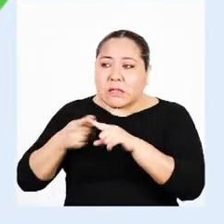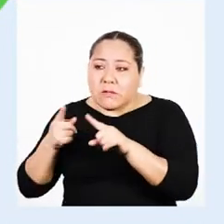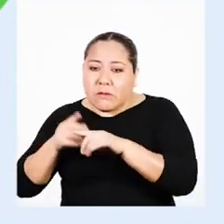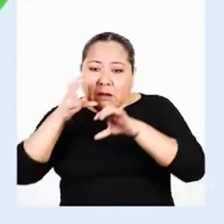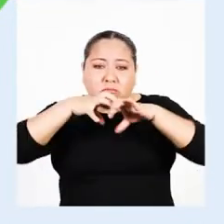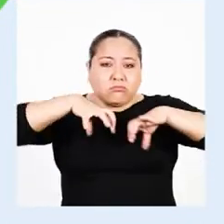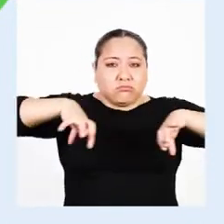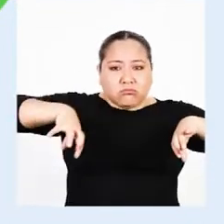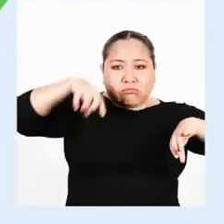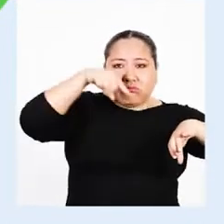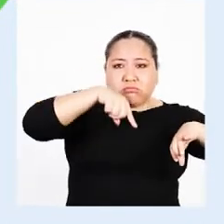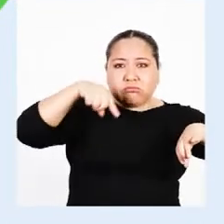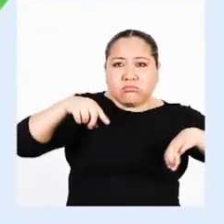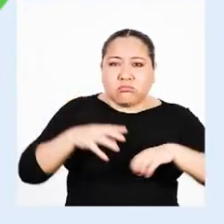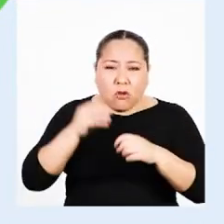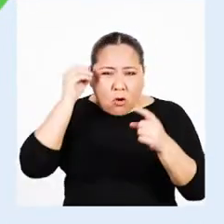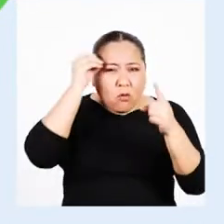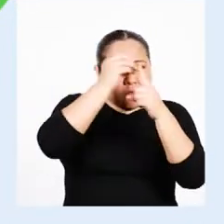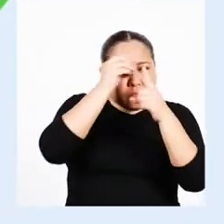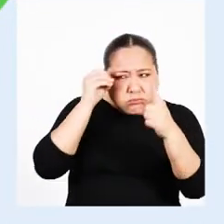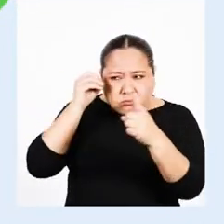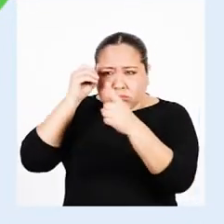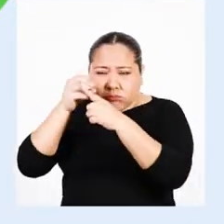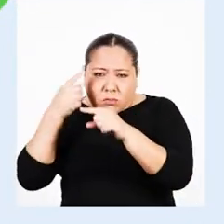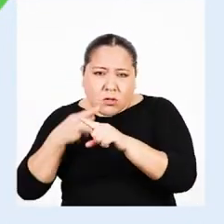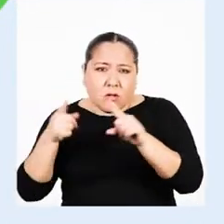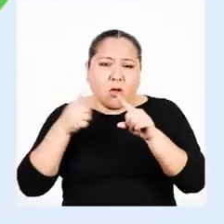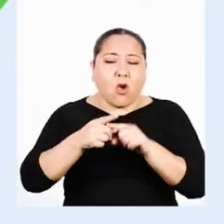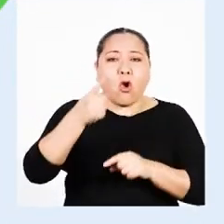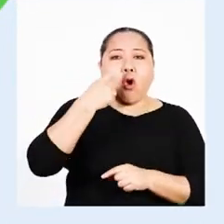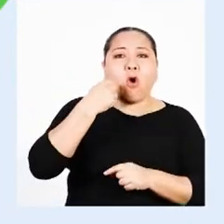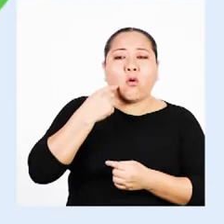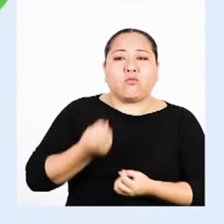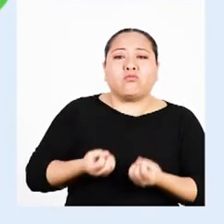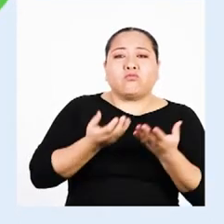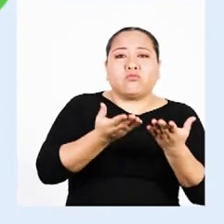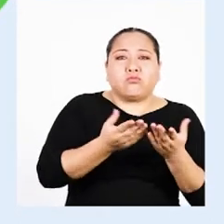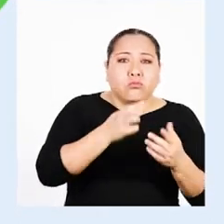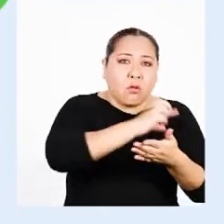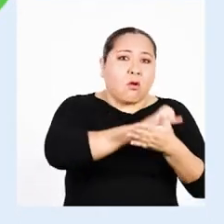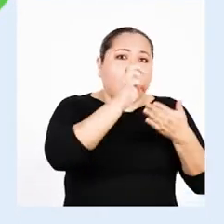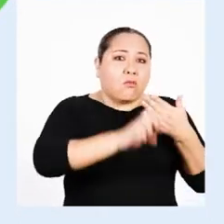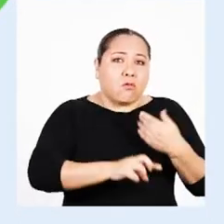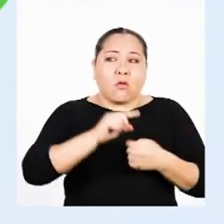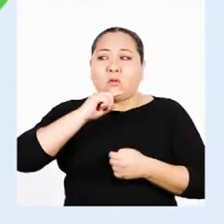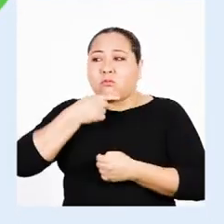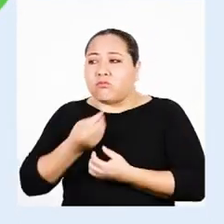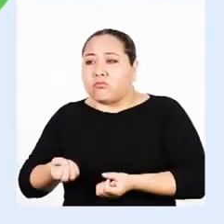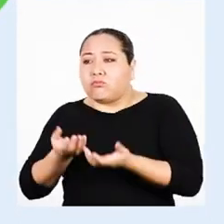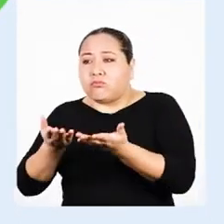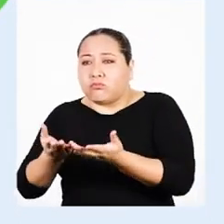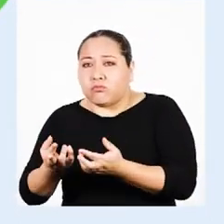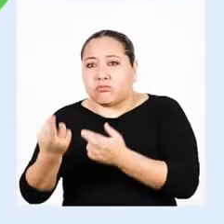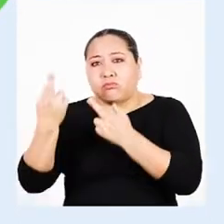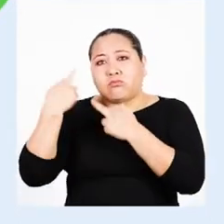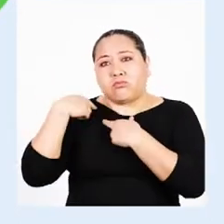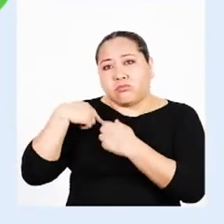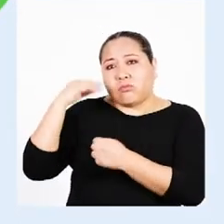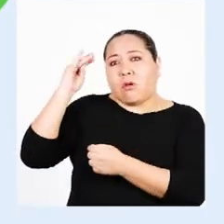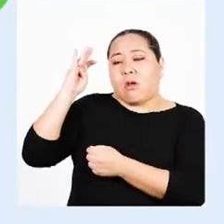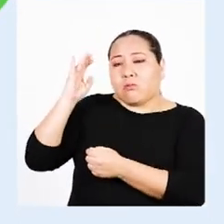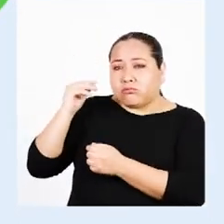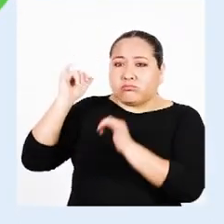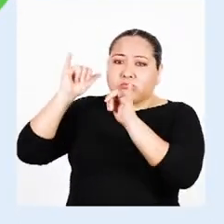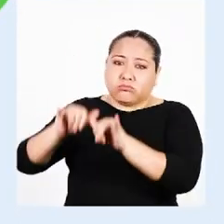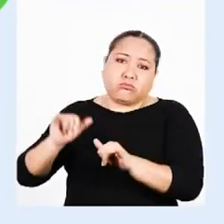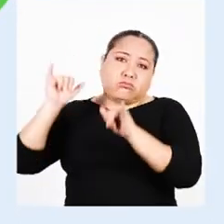espacios diferentes y con objetivos distintos. A los hombres les encomendaban profesiones, mientras que a las mujeres el deber de ser